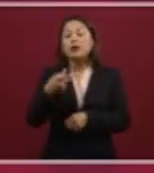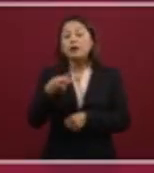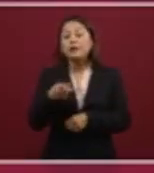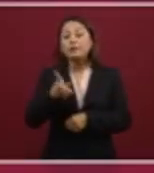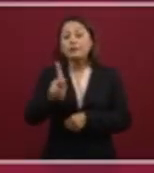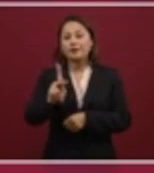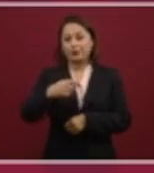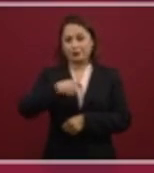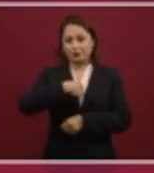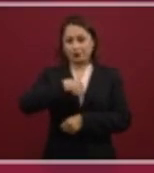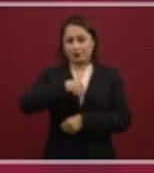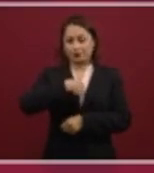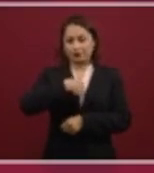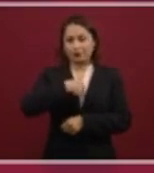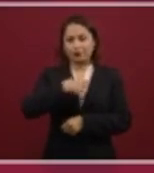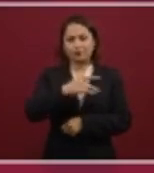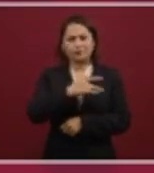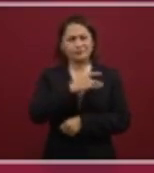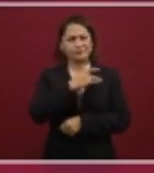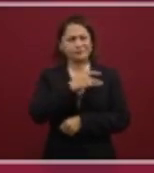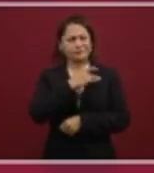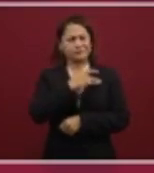creo que debamos